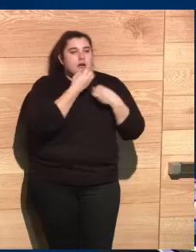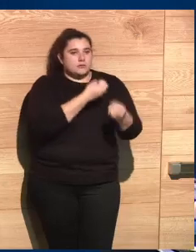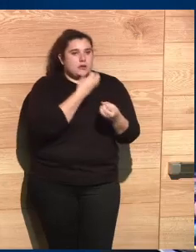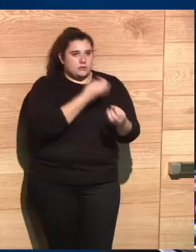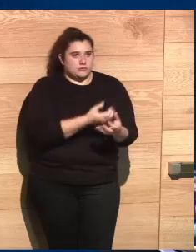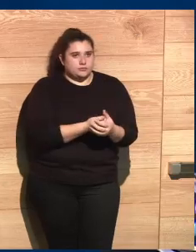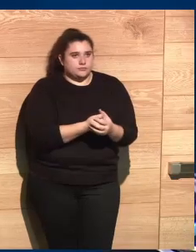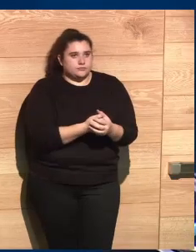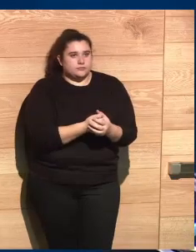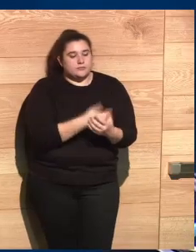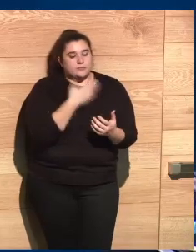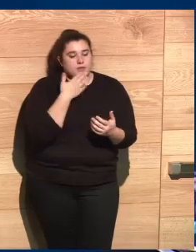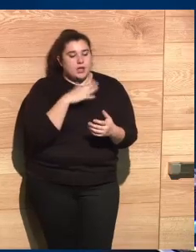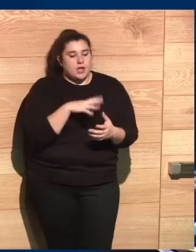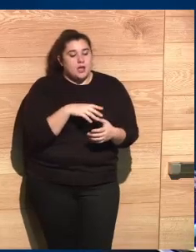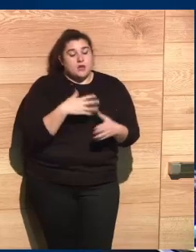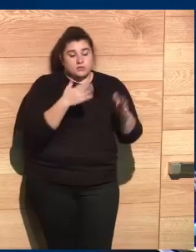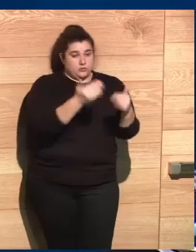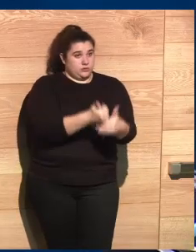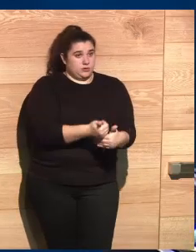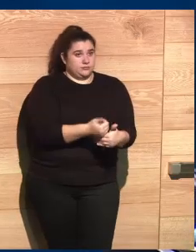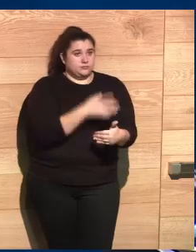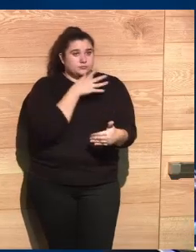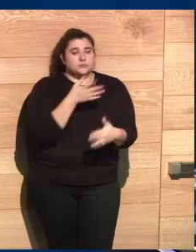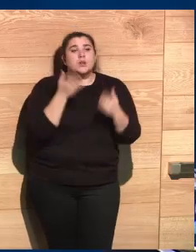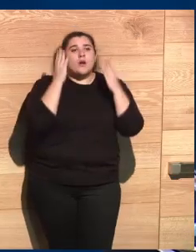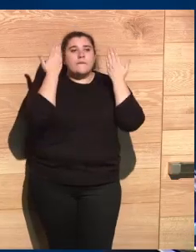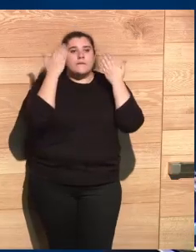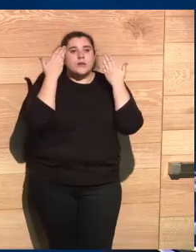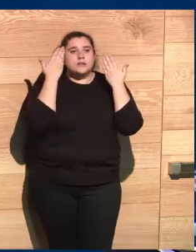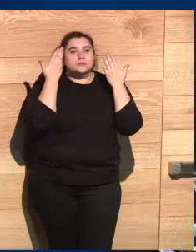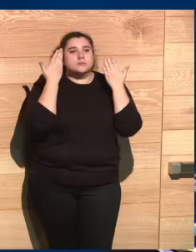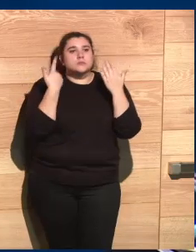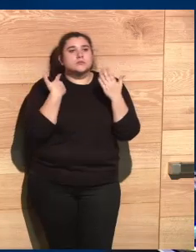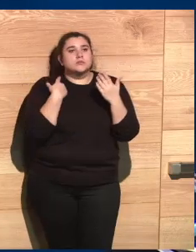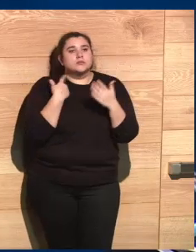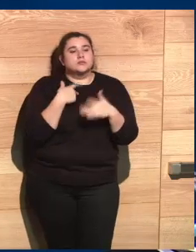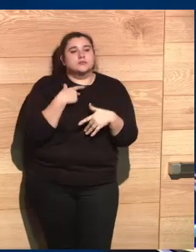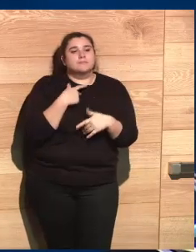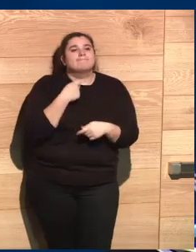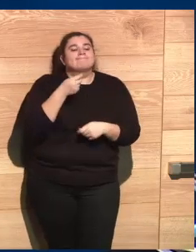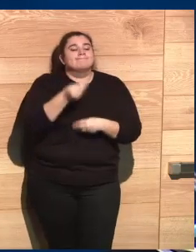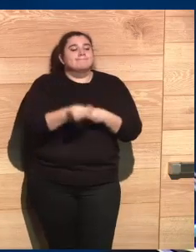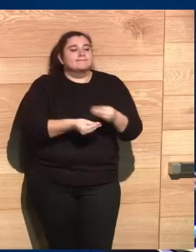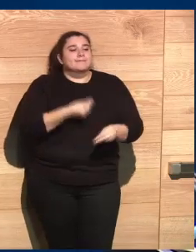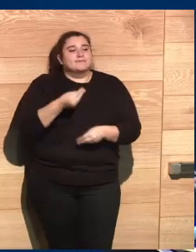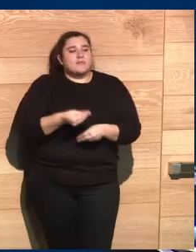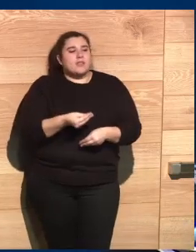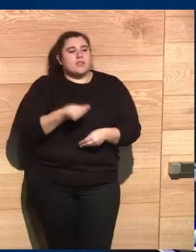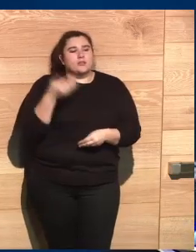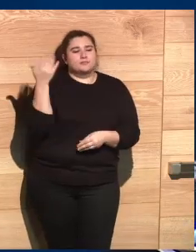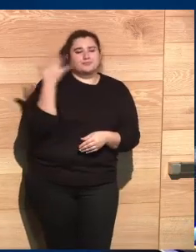aplica, cosa que no tiene porque Facebook opera de manera completamente opaca. Es decir, lo único que se puede hacer